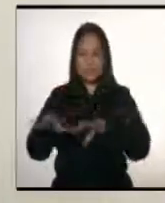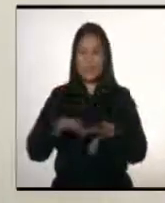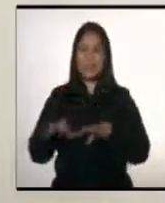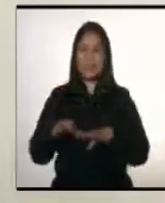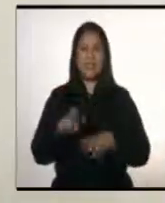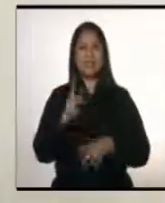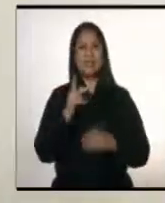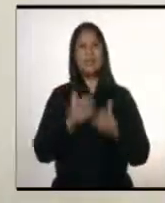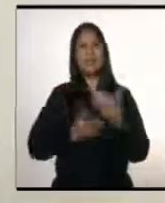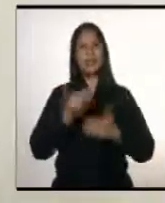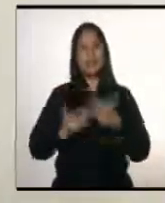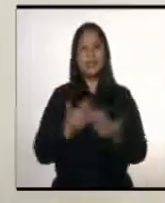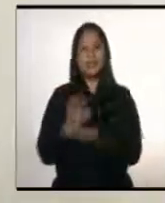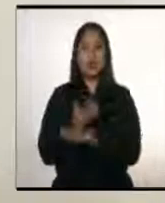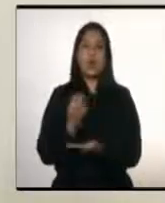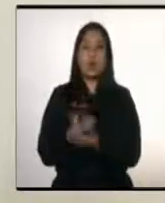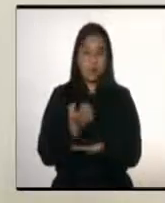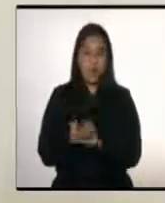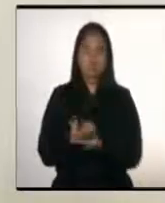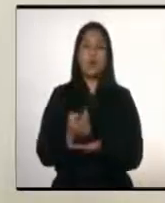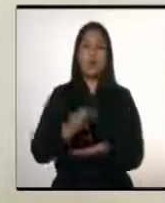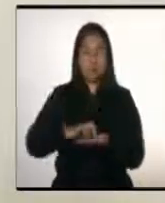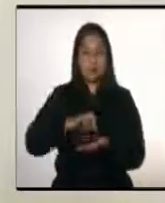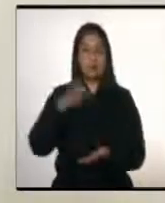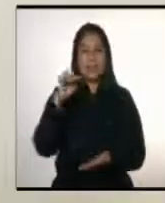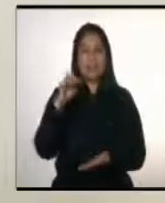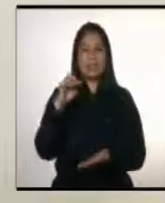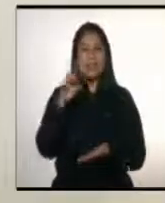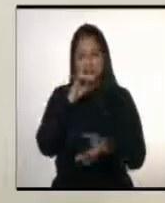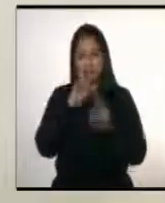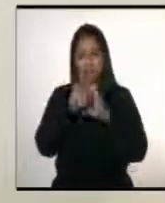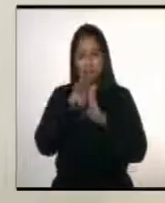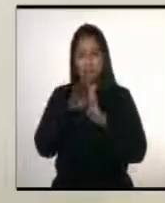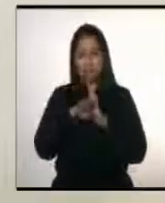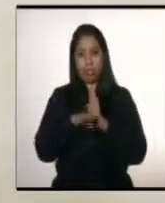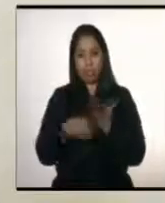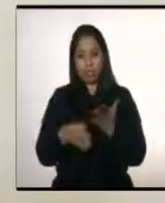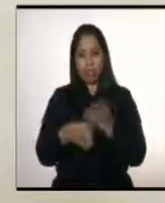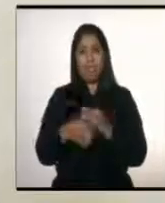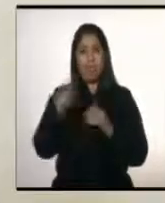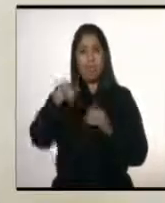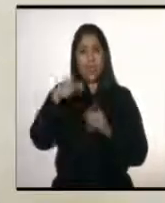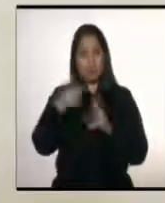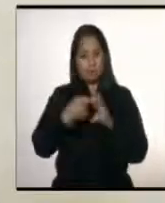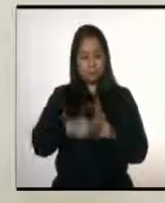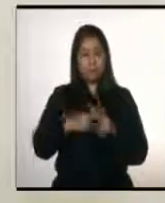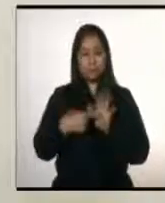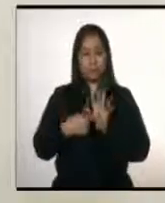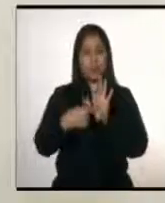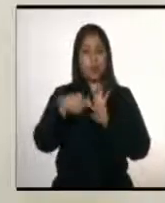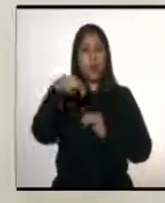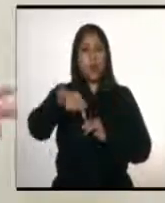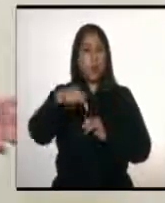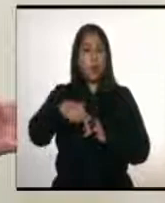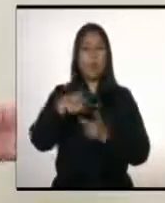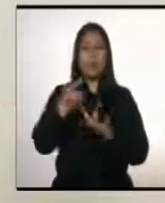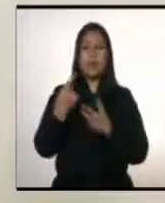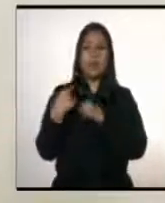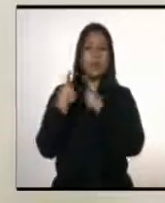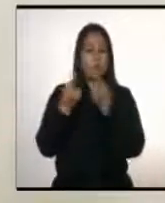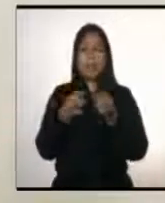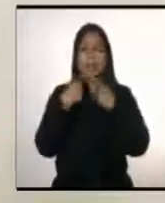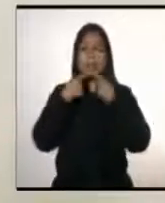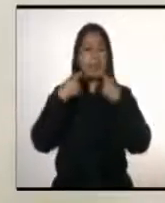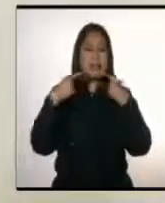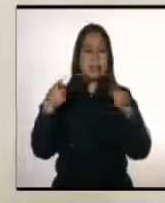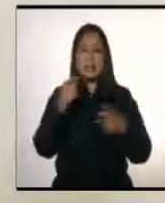país. Y quiero principiar haciendo algo. El día de hoy me han presentado amparos y denuncias ante la